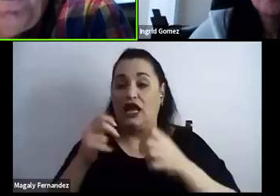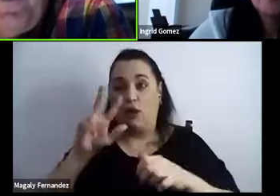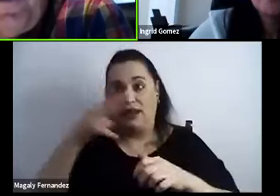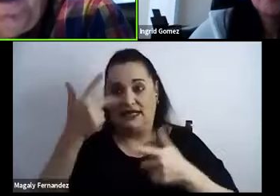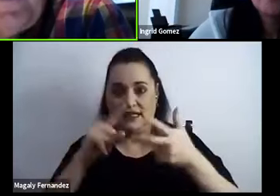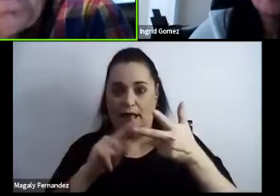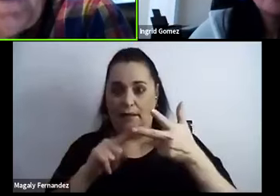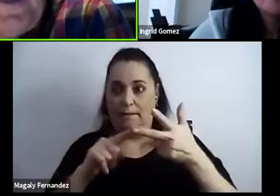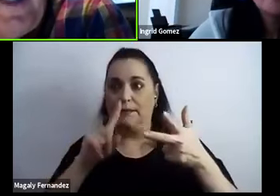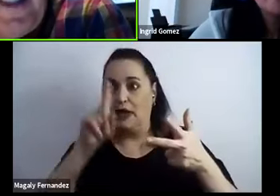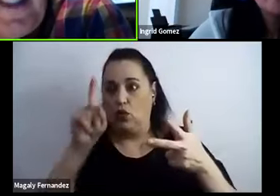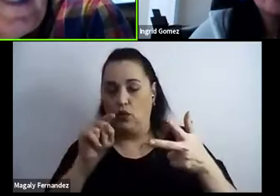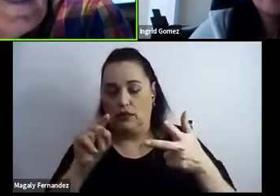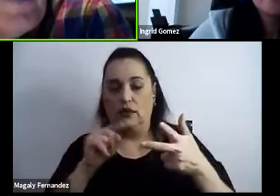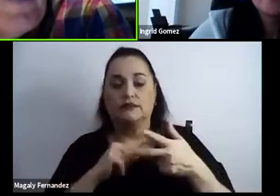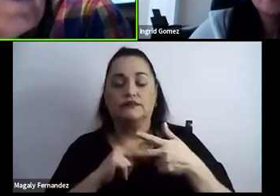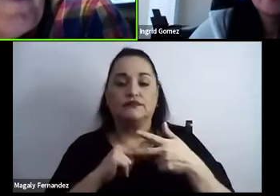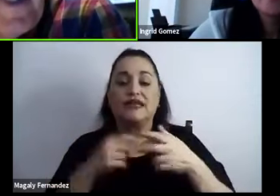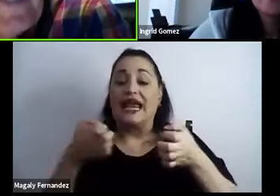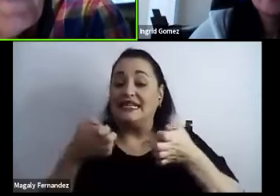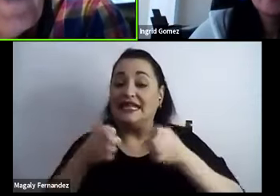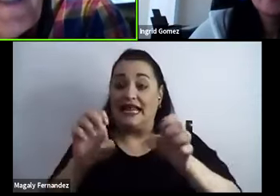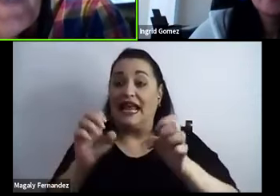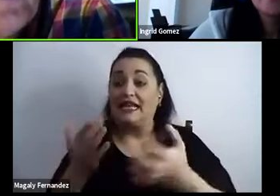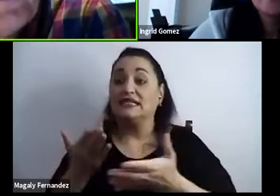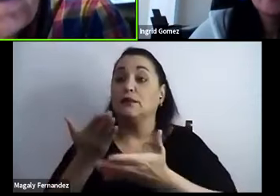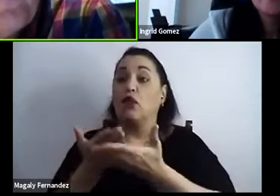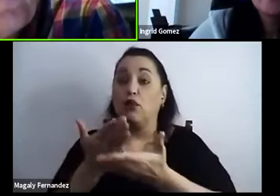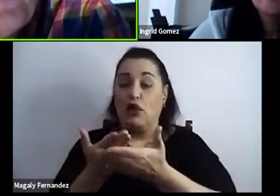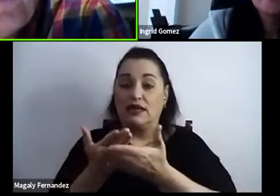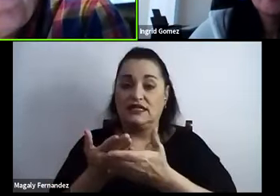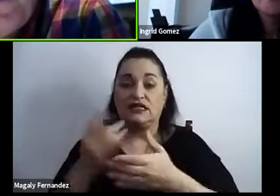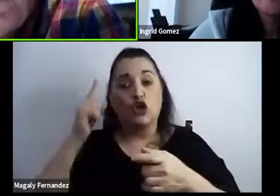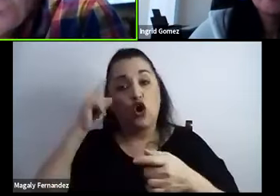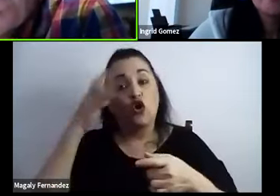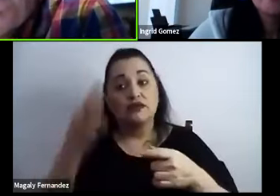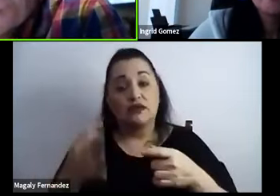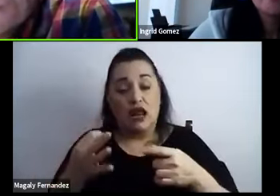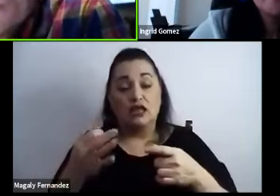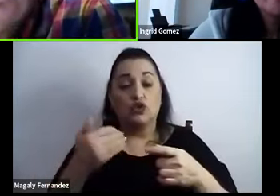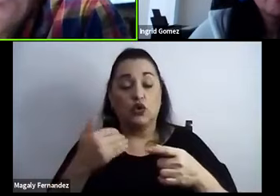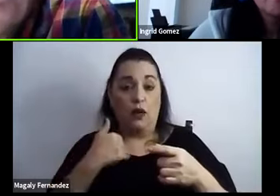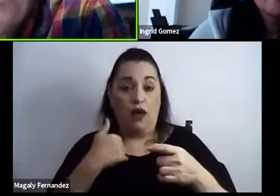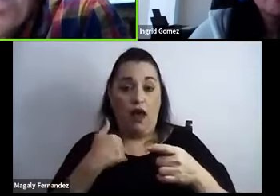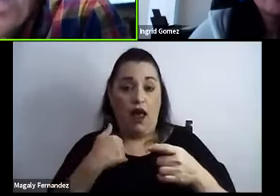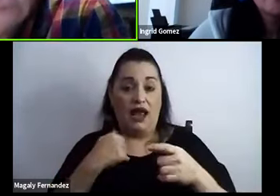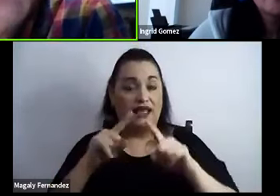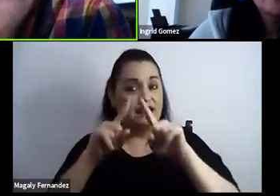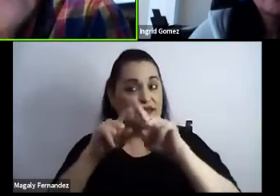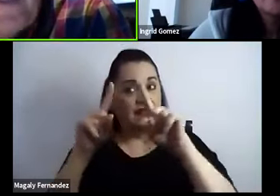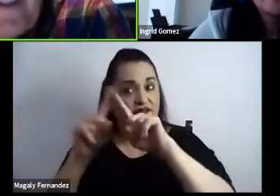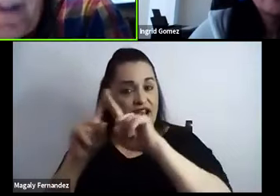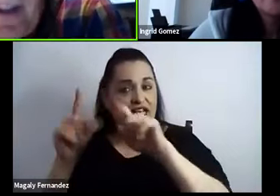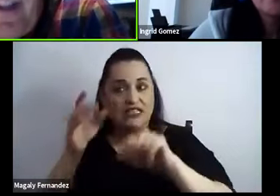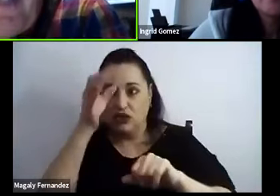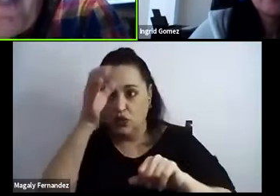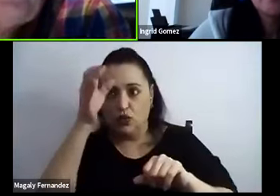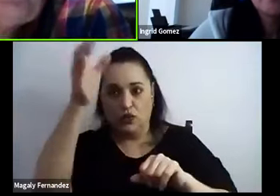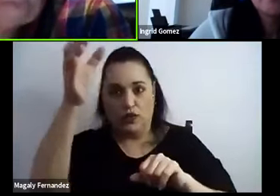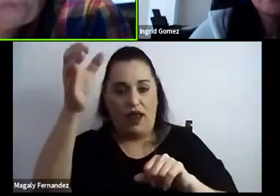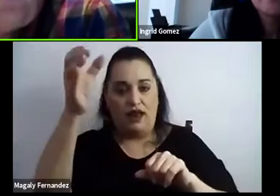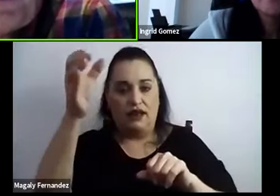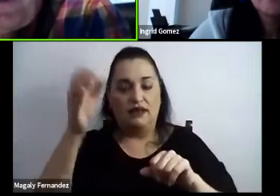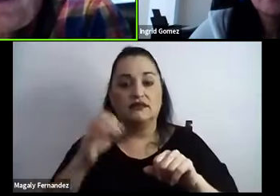sobre las estrategias y propuestas y también la consideración que había a las diferencias culturales